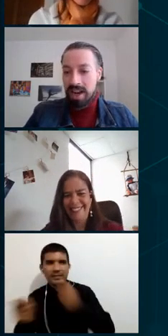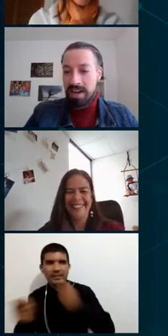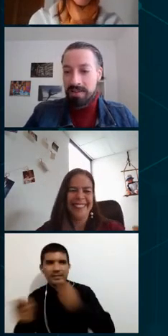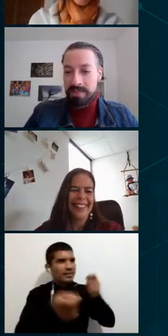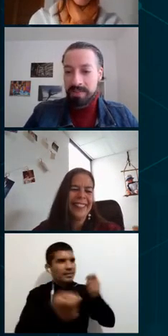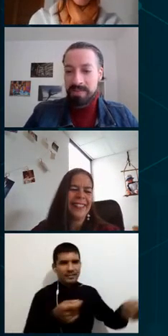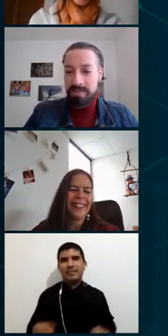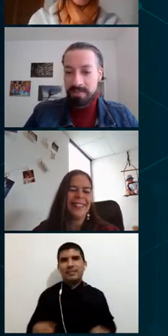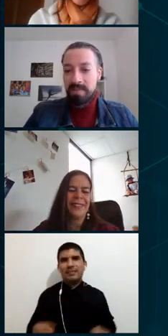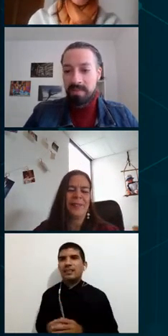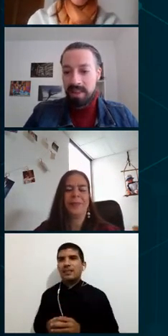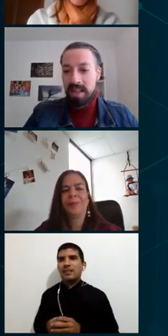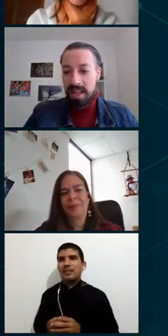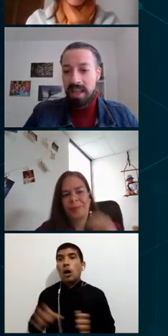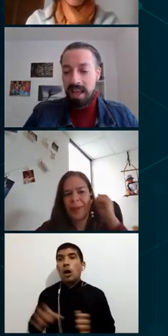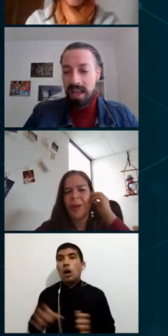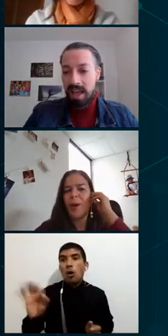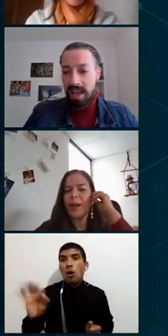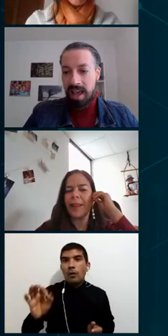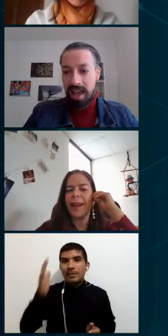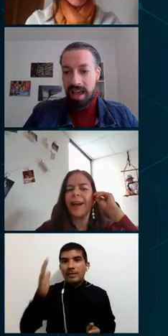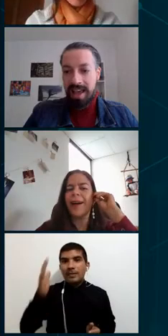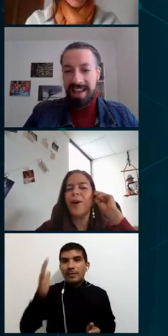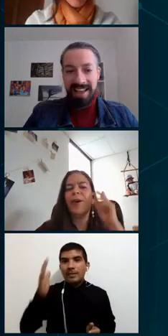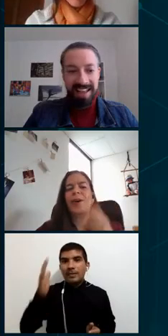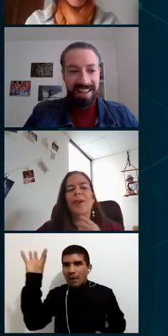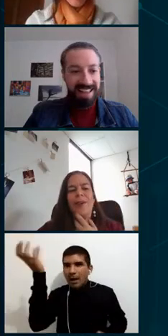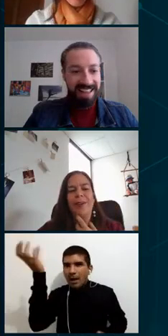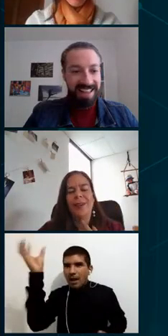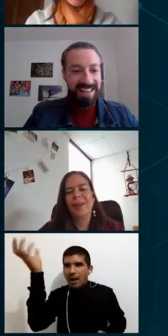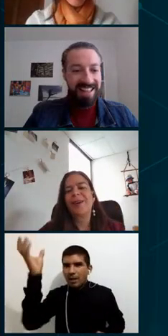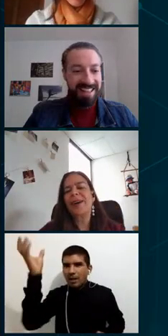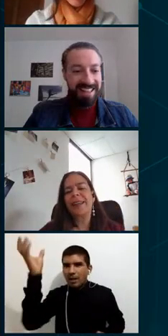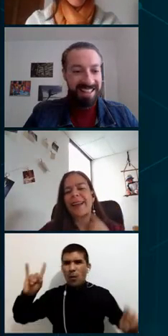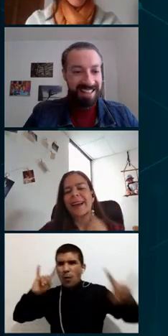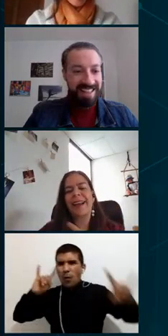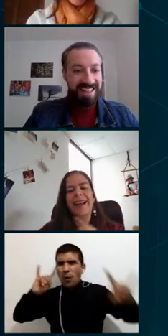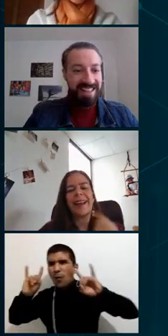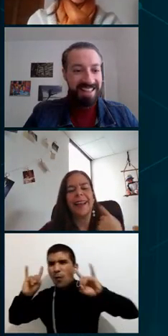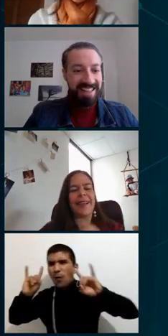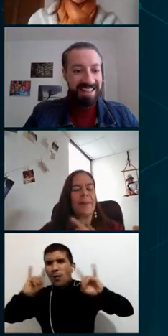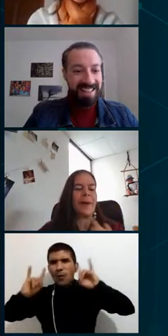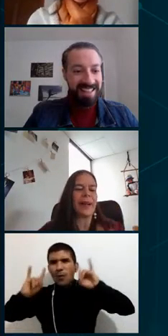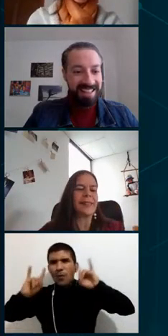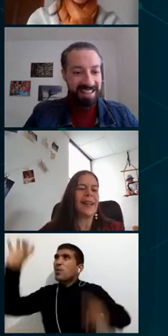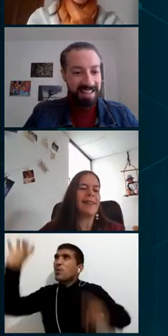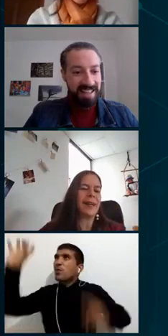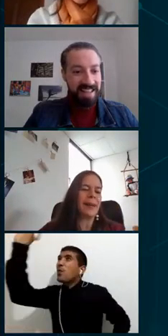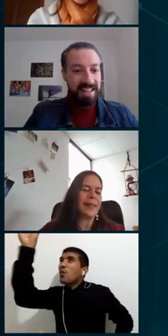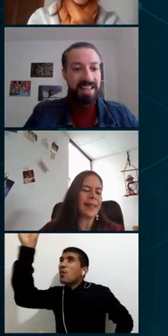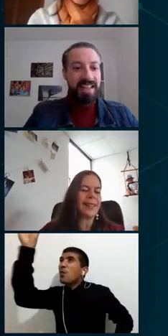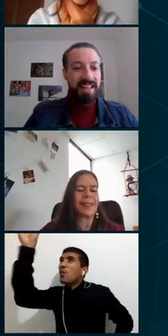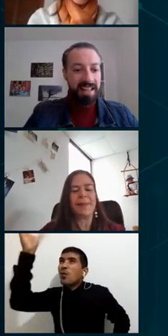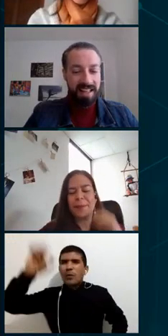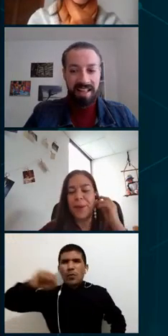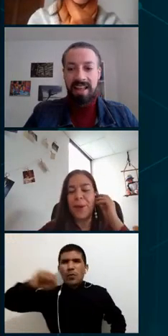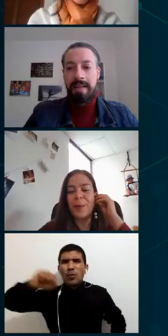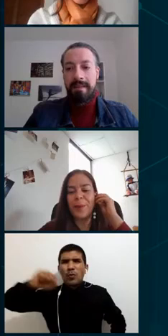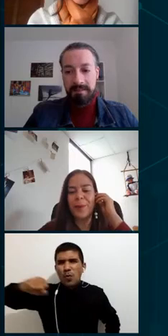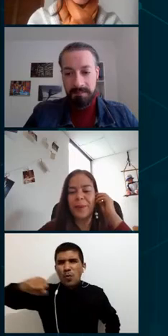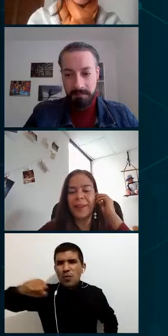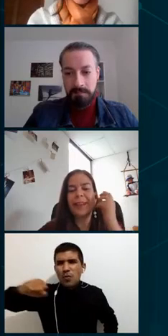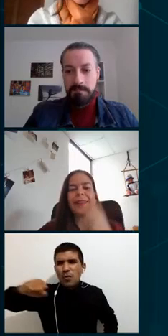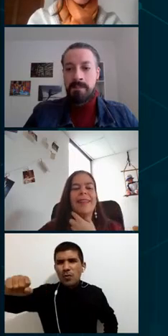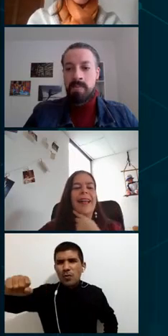también puede funcionar. Dicho en colombiano, Que bandereado, tenga ya lo voy a el buscar. tapabocas en la barbilla, que también